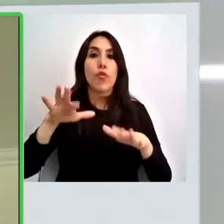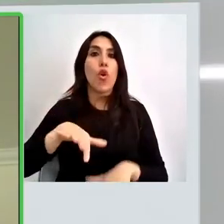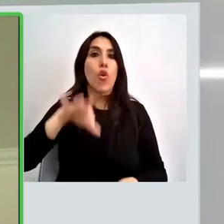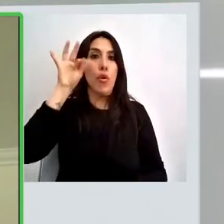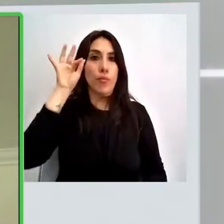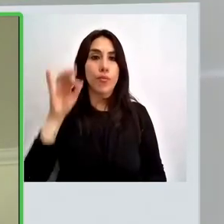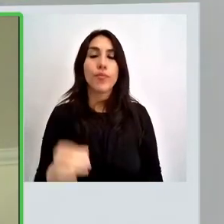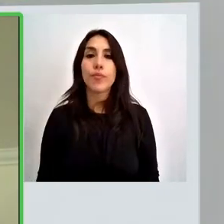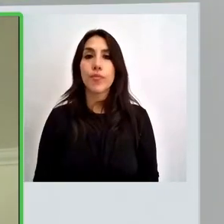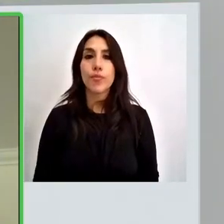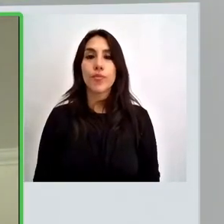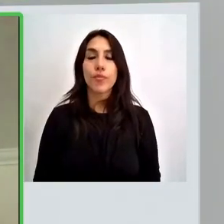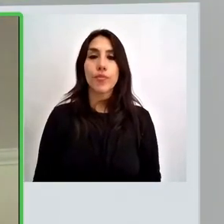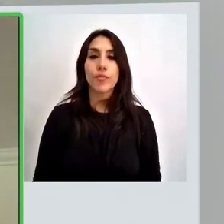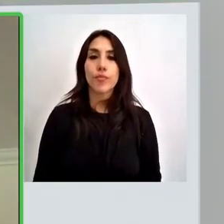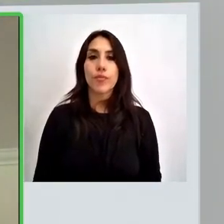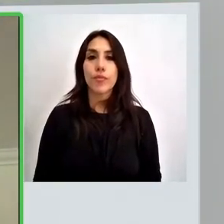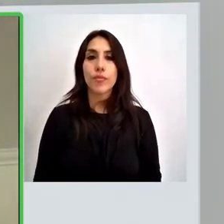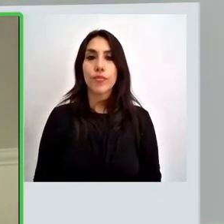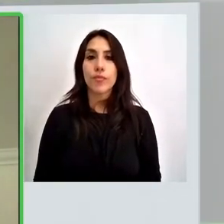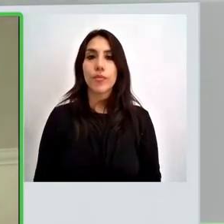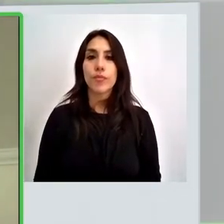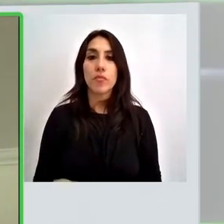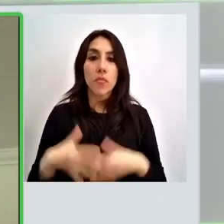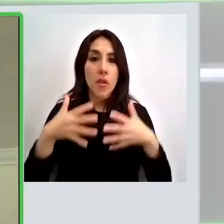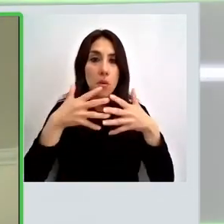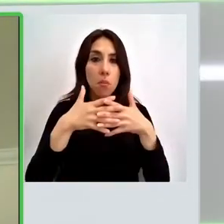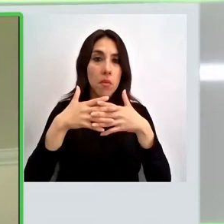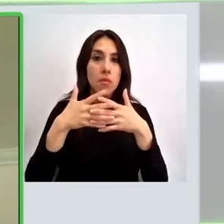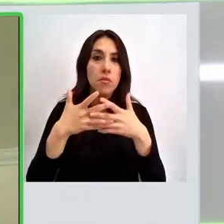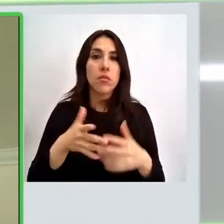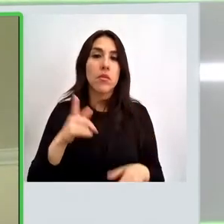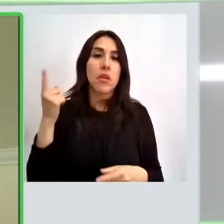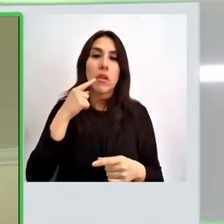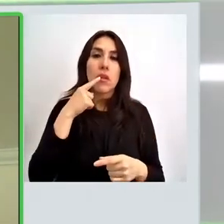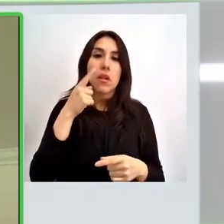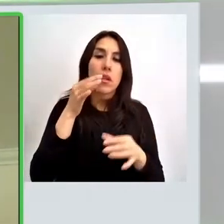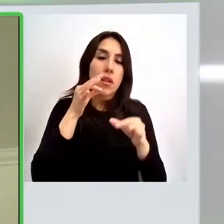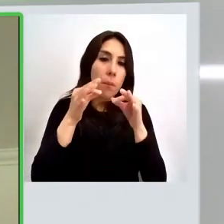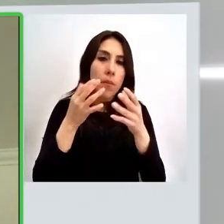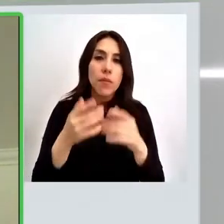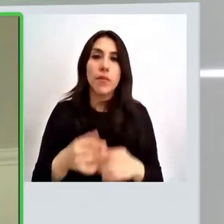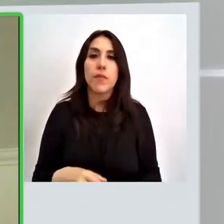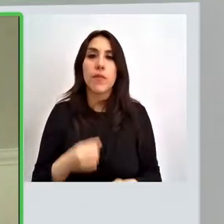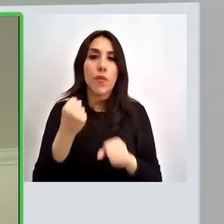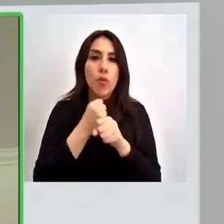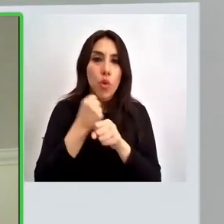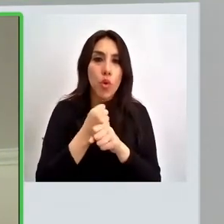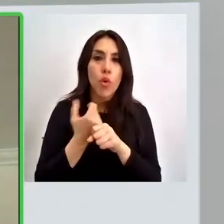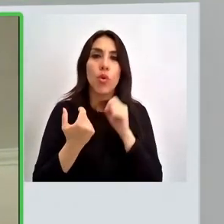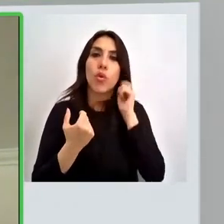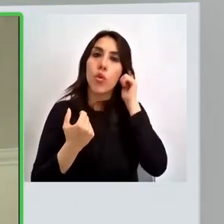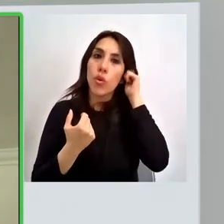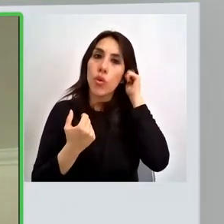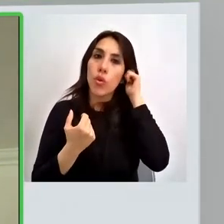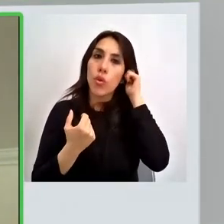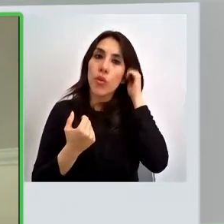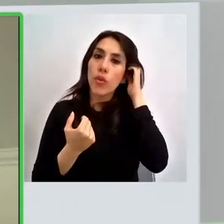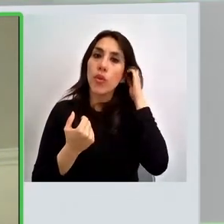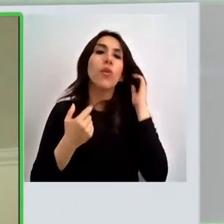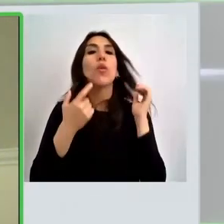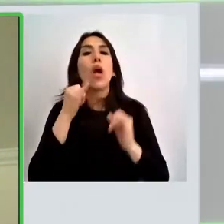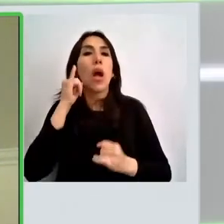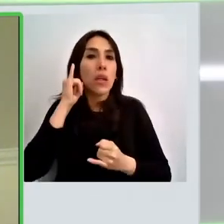no como decimos en eeuu que es un trabajo que es en realidad como lo último que queda que va a ganar